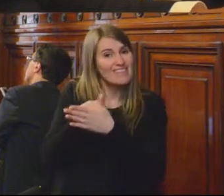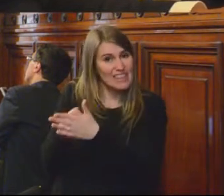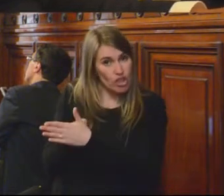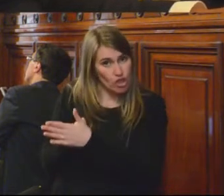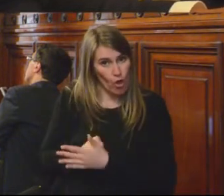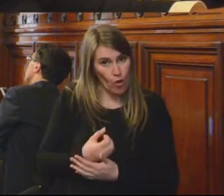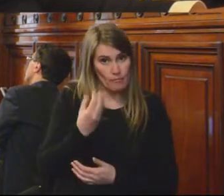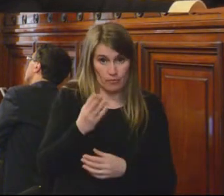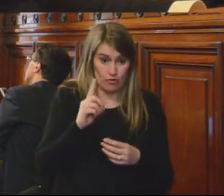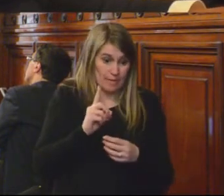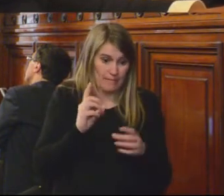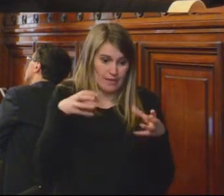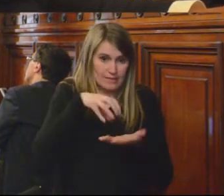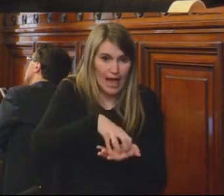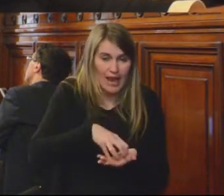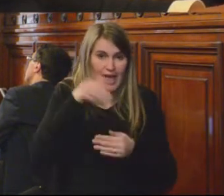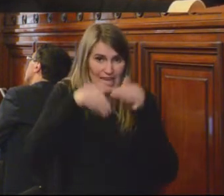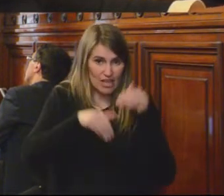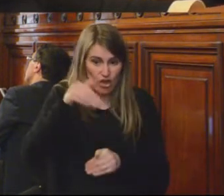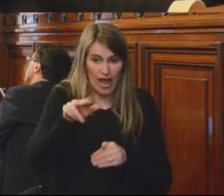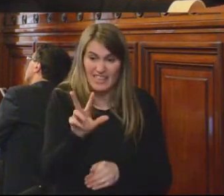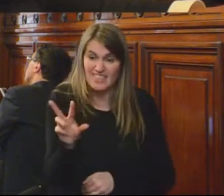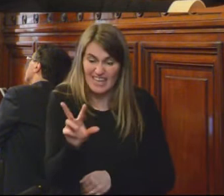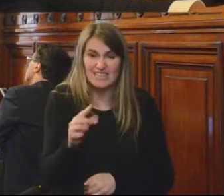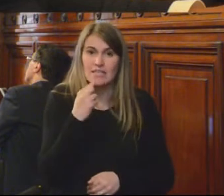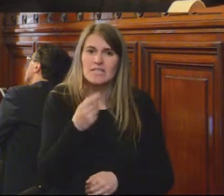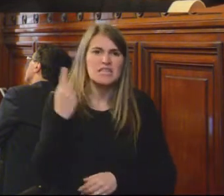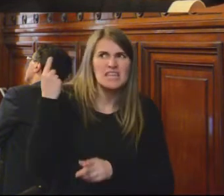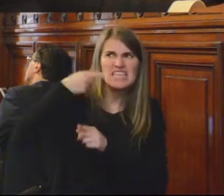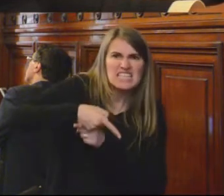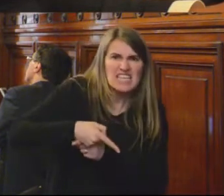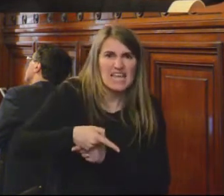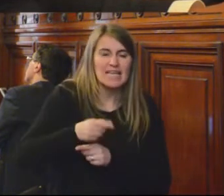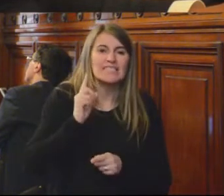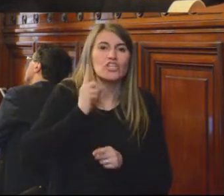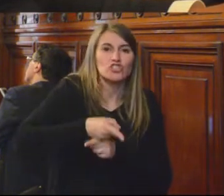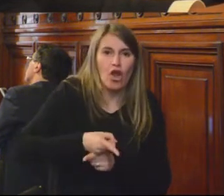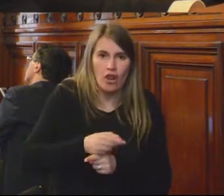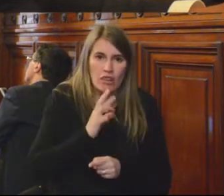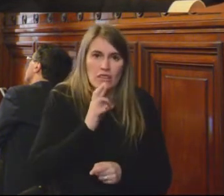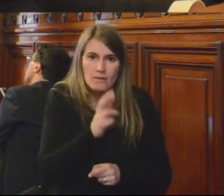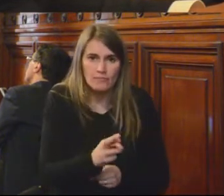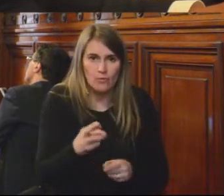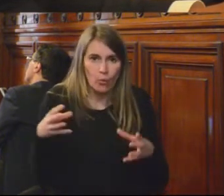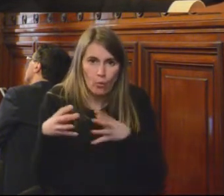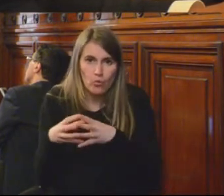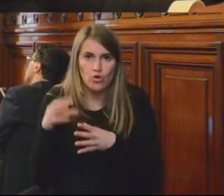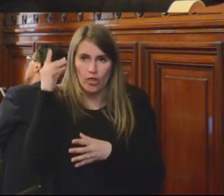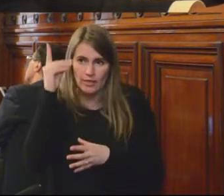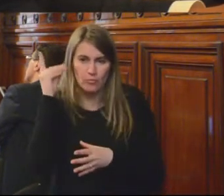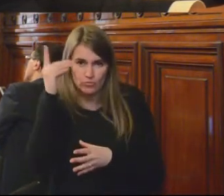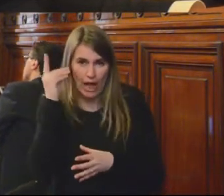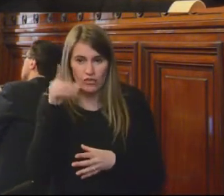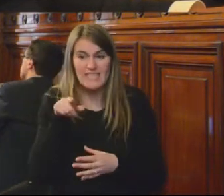la Sala Electoral sesionaron, tomaron decisiones en conjunto con el resto de los diputados, situación